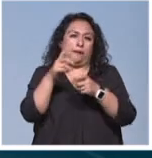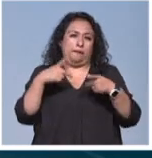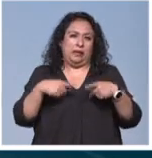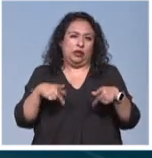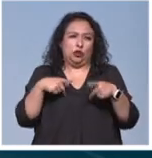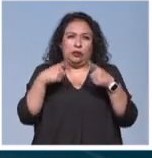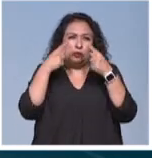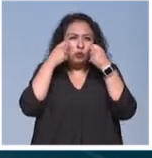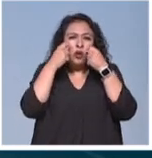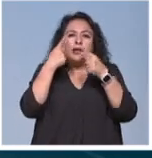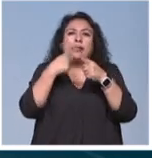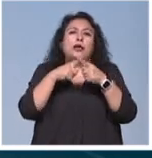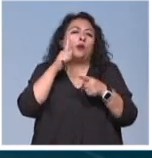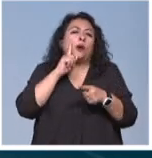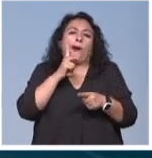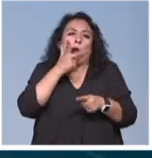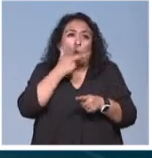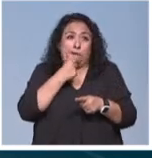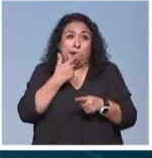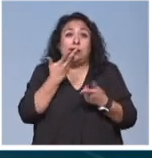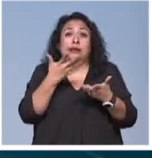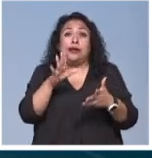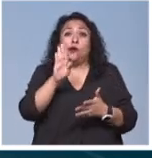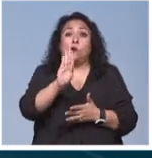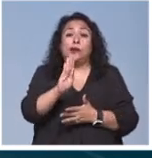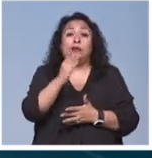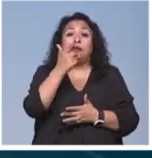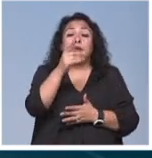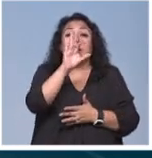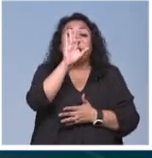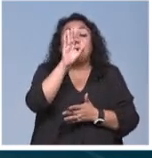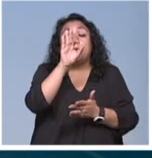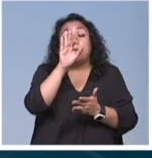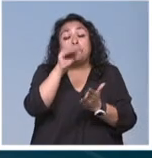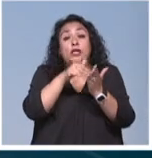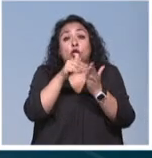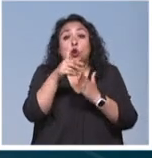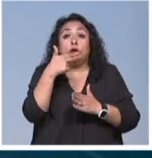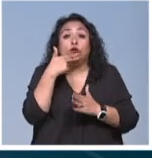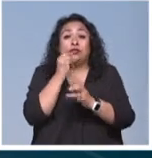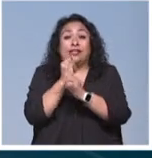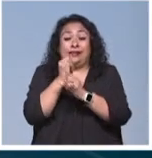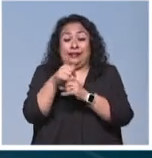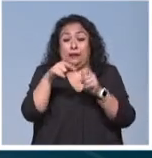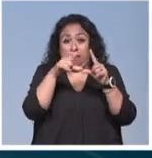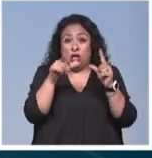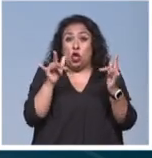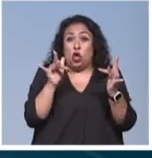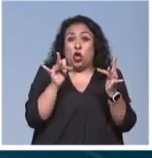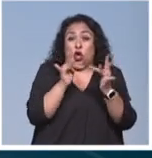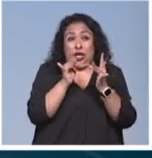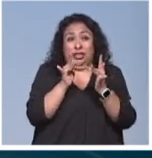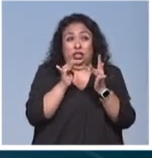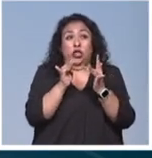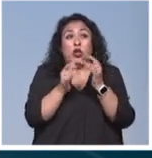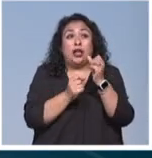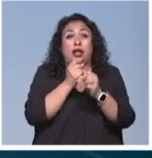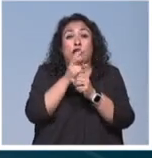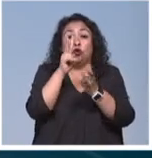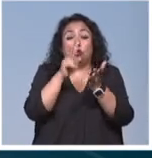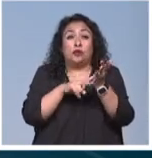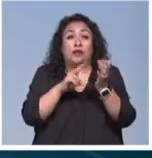sin importar el sexo y es que ya son 97 millones de usuarios de internet en México que estuvieron conectados en